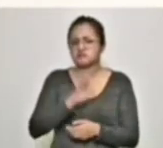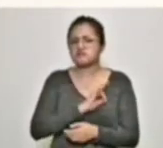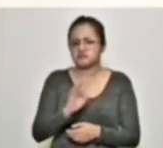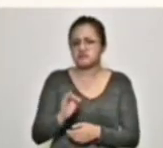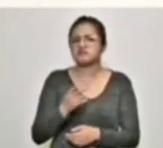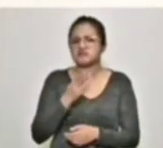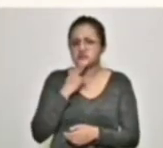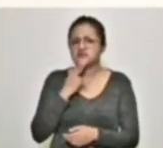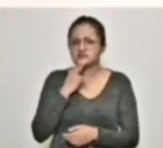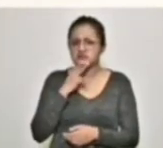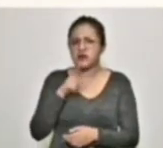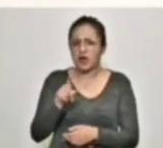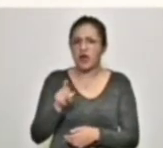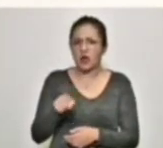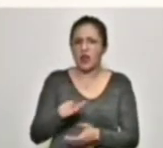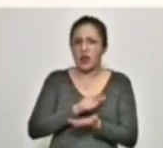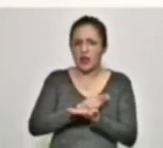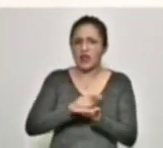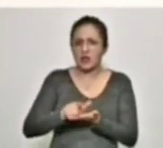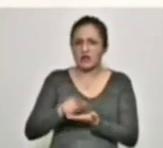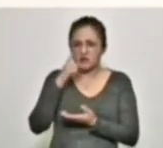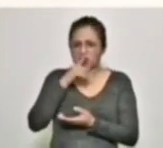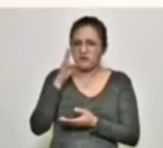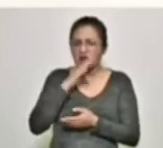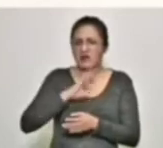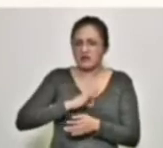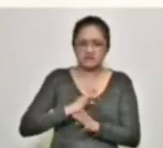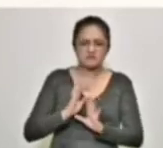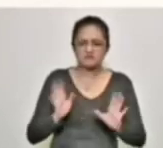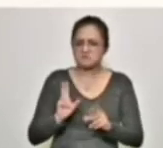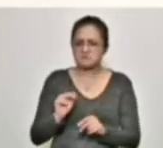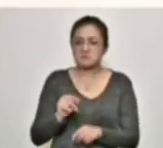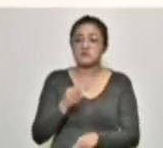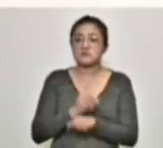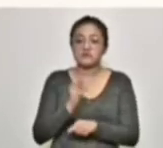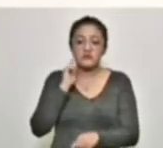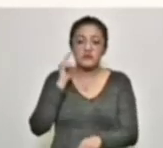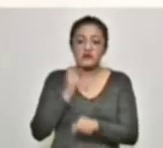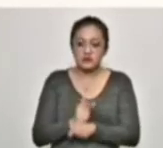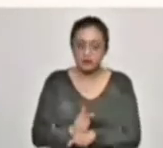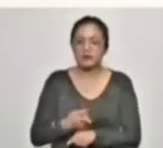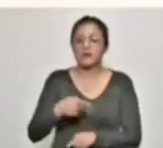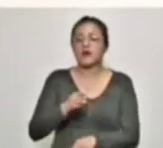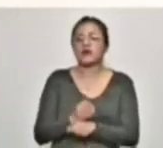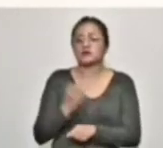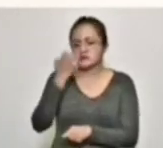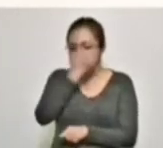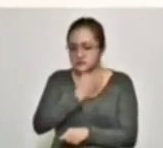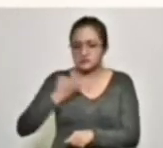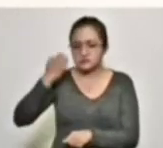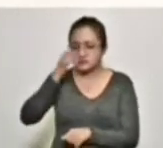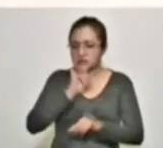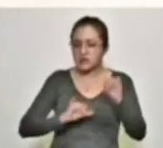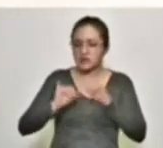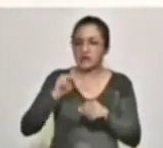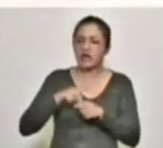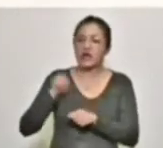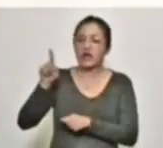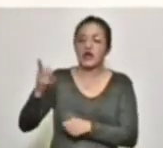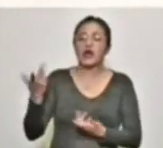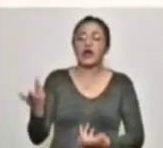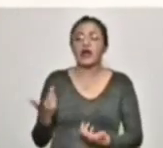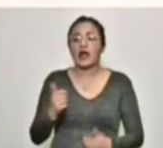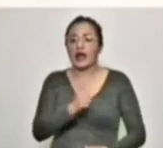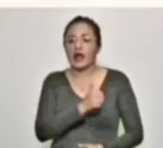el consumo humano. Hoy tenemos analizados 14 elementos, pero se siguen analizando en un laboratorio de Canadá